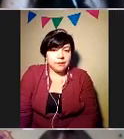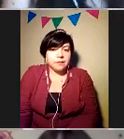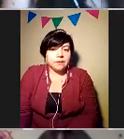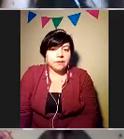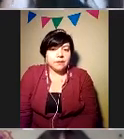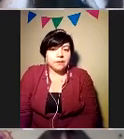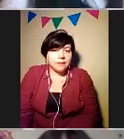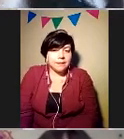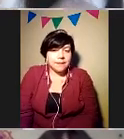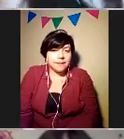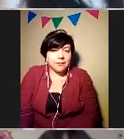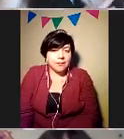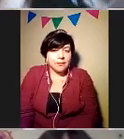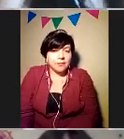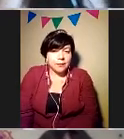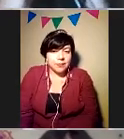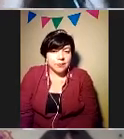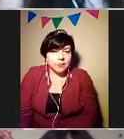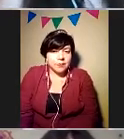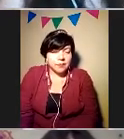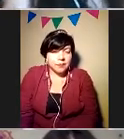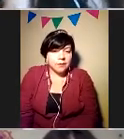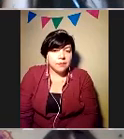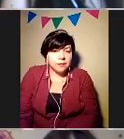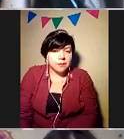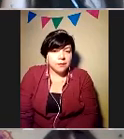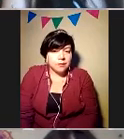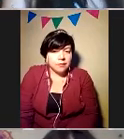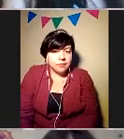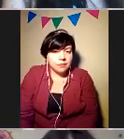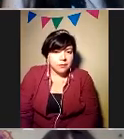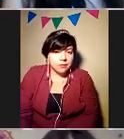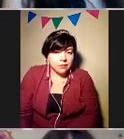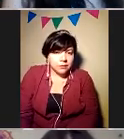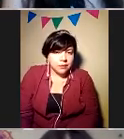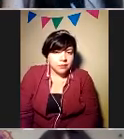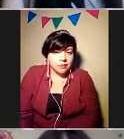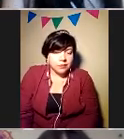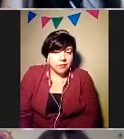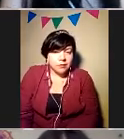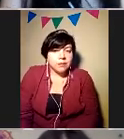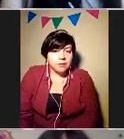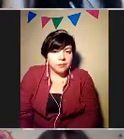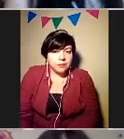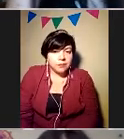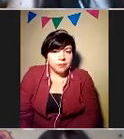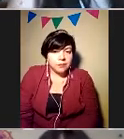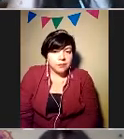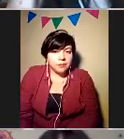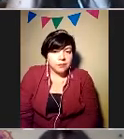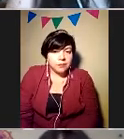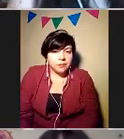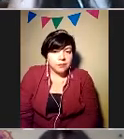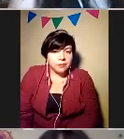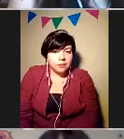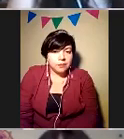reconocidos. Bueno, Machines es precioso, yo de verdad se los recomiendo. Y el último es Alberto, ¿quién sabe cuánto cuesta hacer un ojal? Que es una película